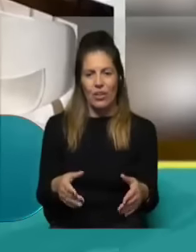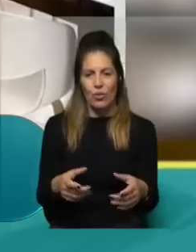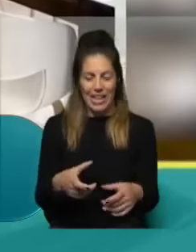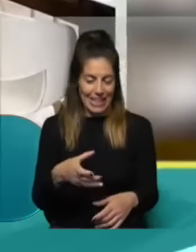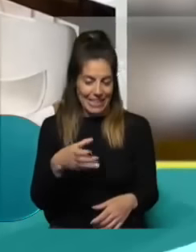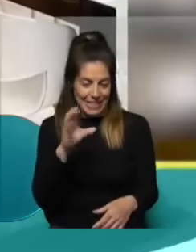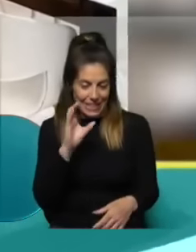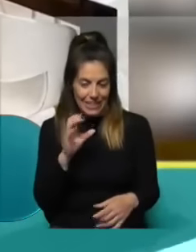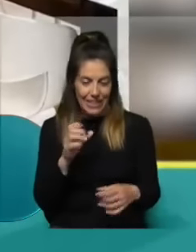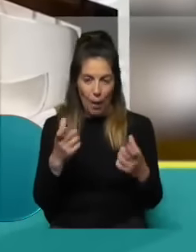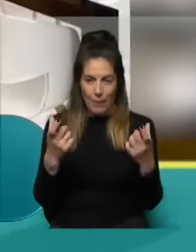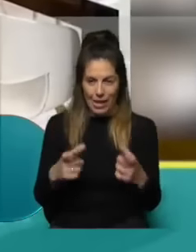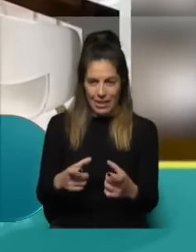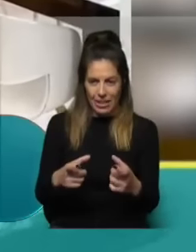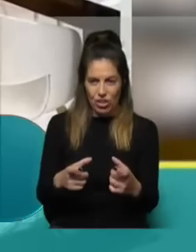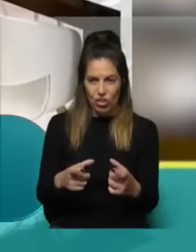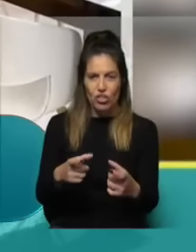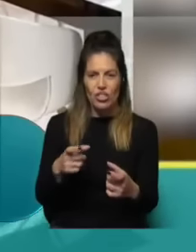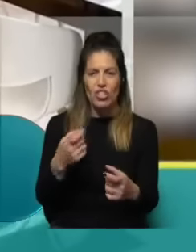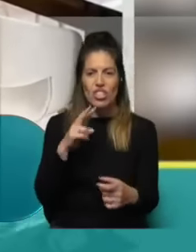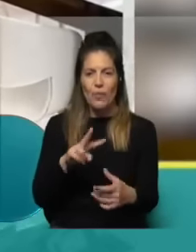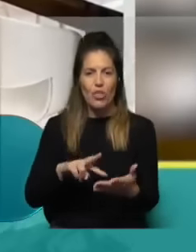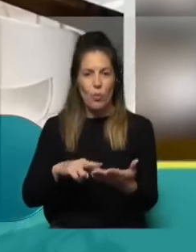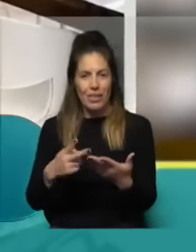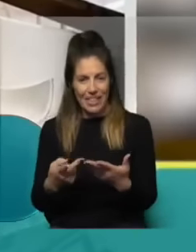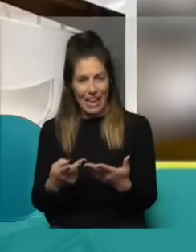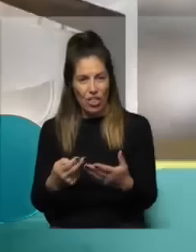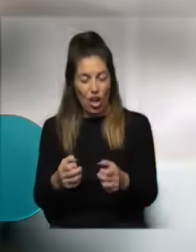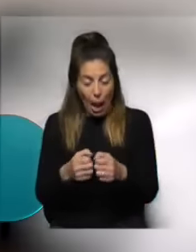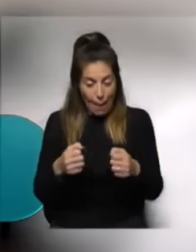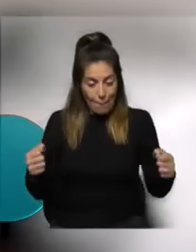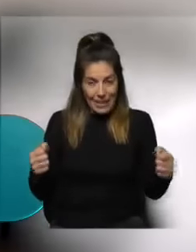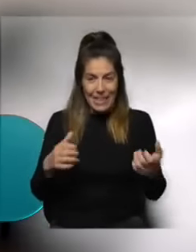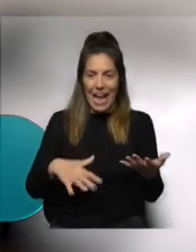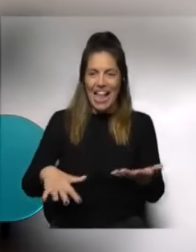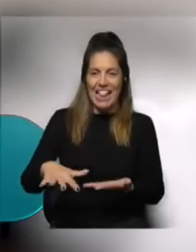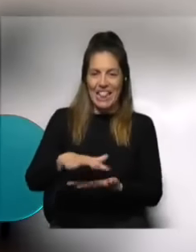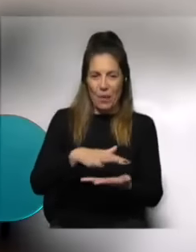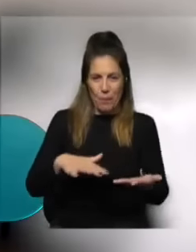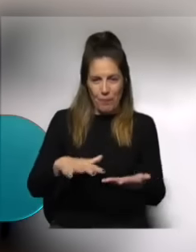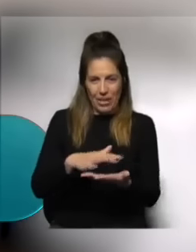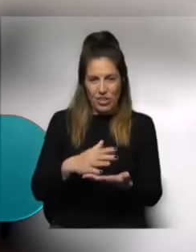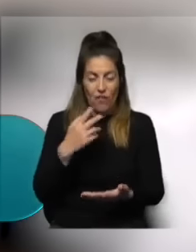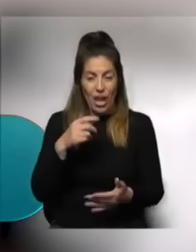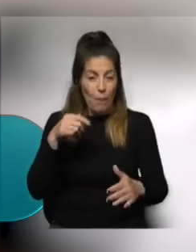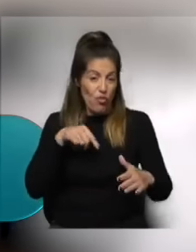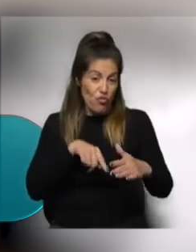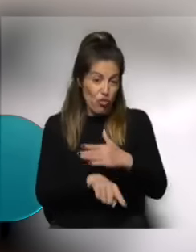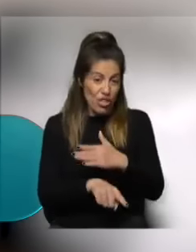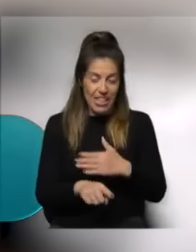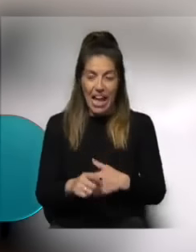unos platitos y todo. Se ve duplicado y amplía el espacio. Miren lo que es el uso de la profundidad del